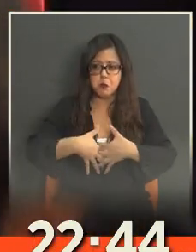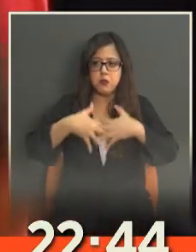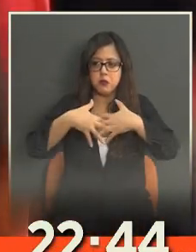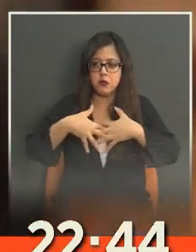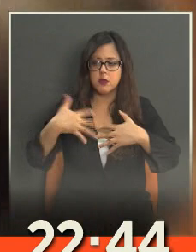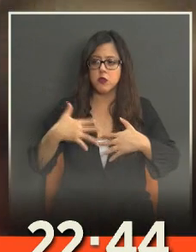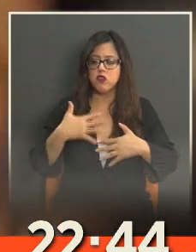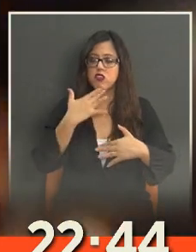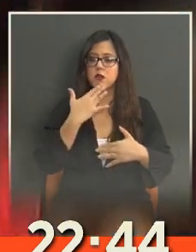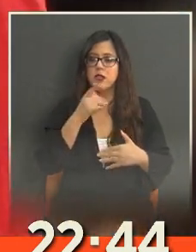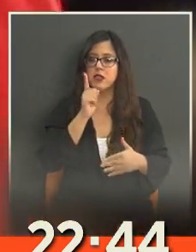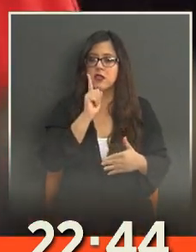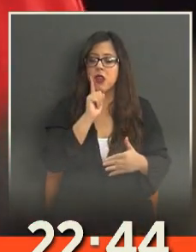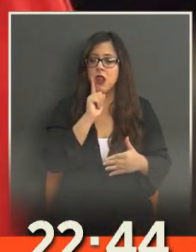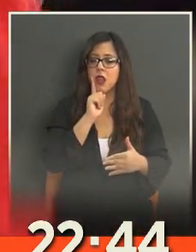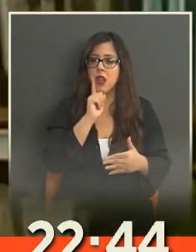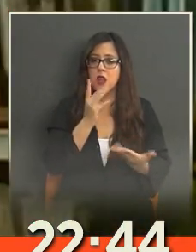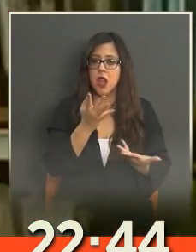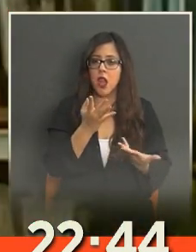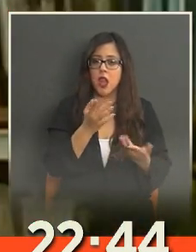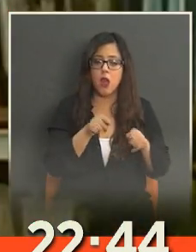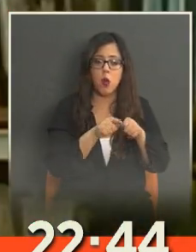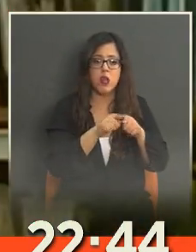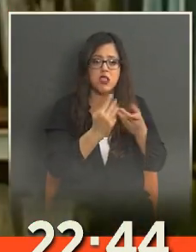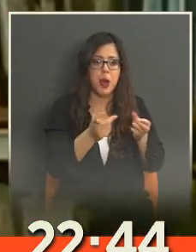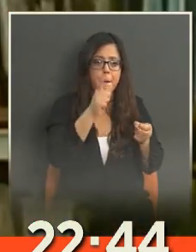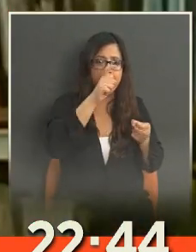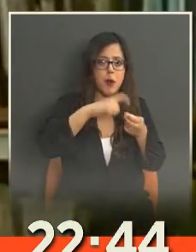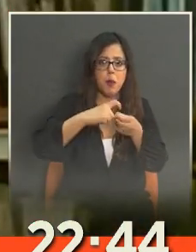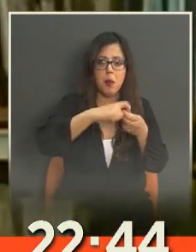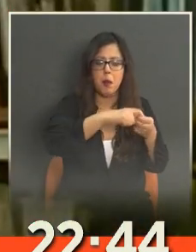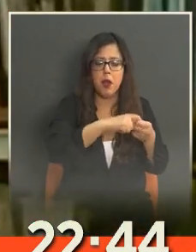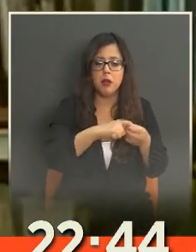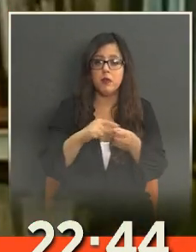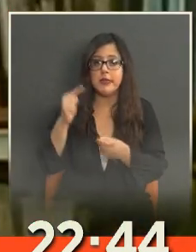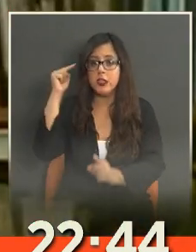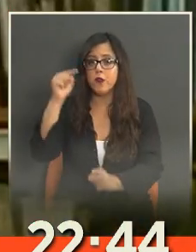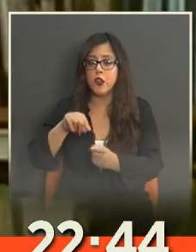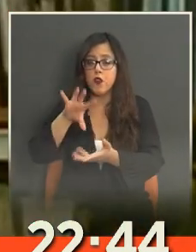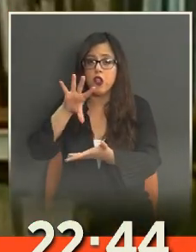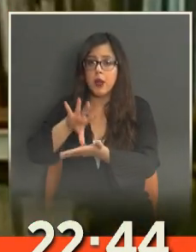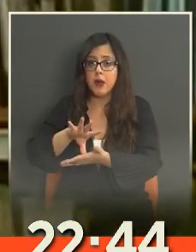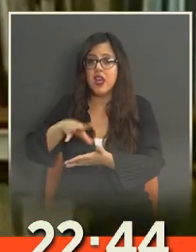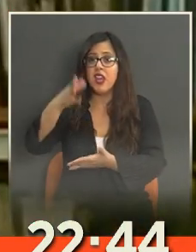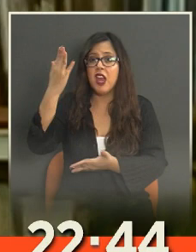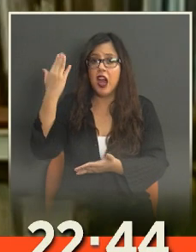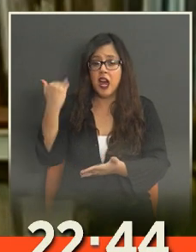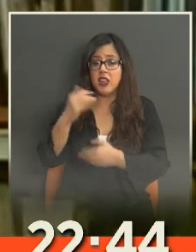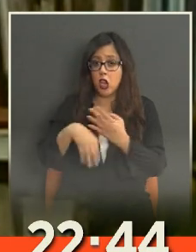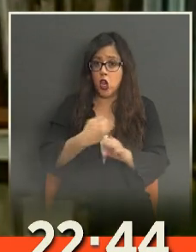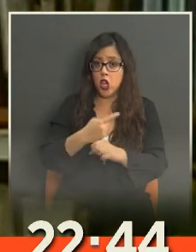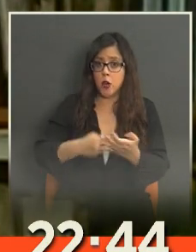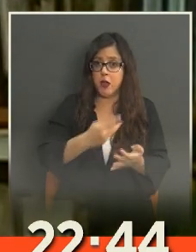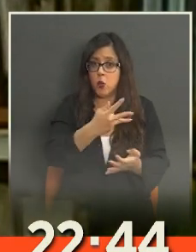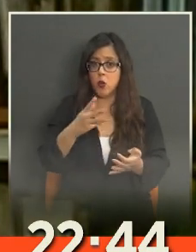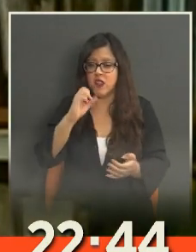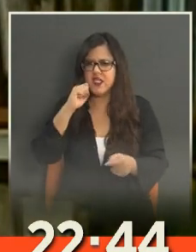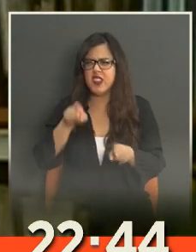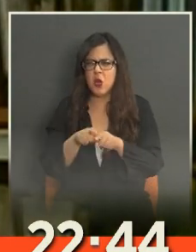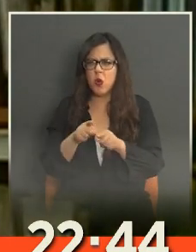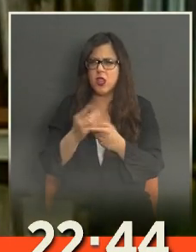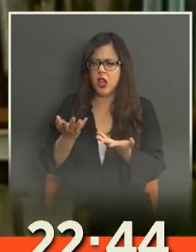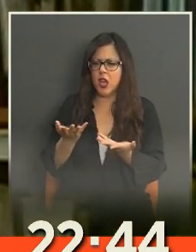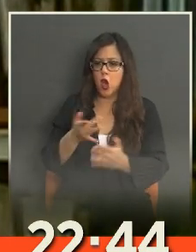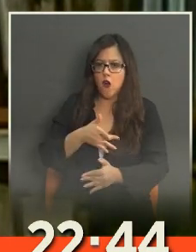tener como una esfera de influencia la idea de que el país estaba humillado 190 fue algo muy fuerte a los 12 ha